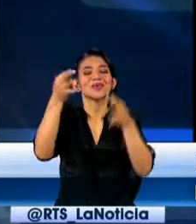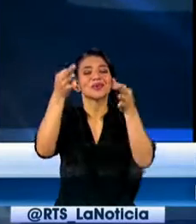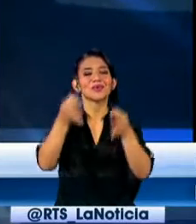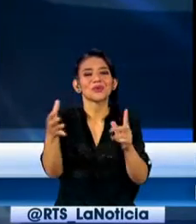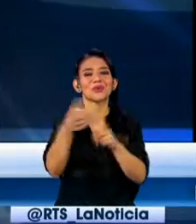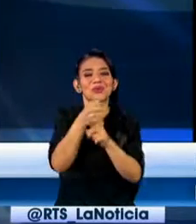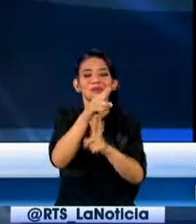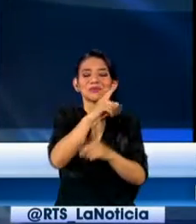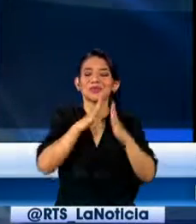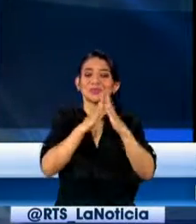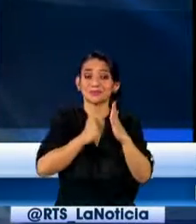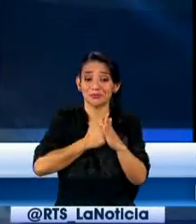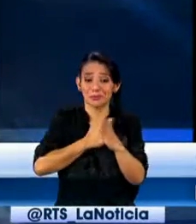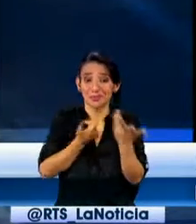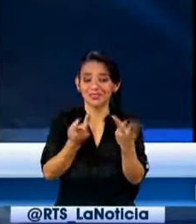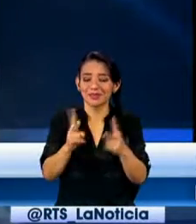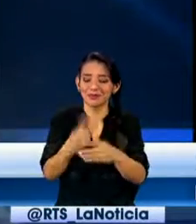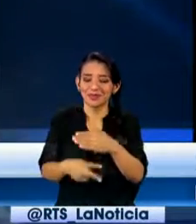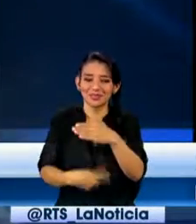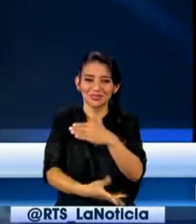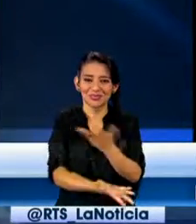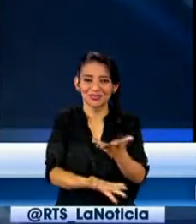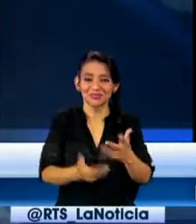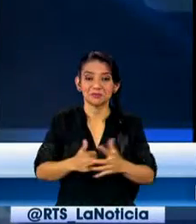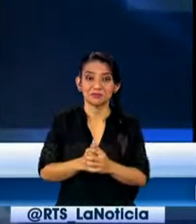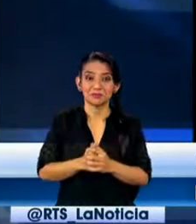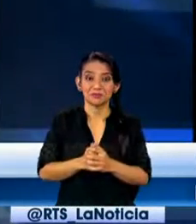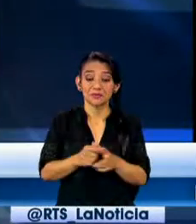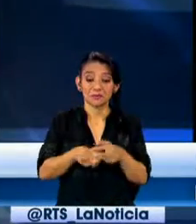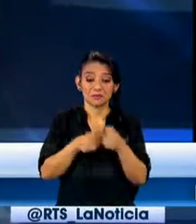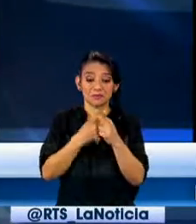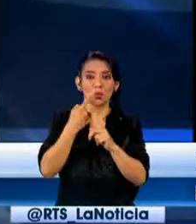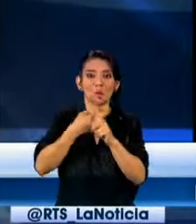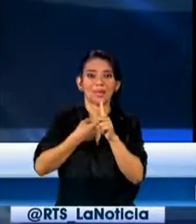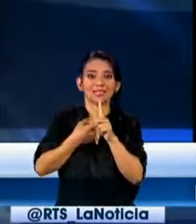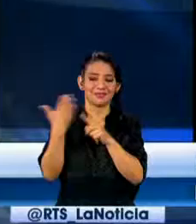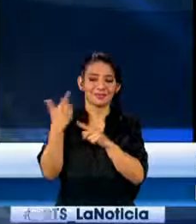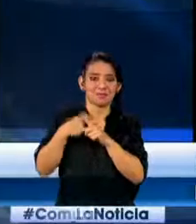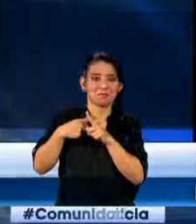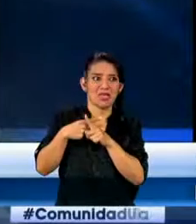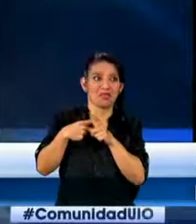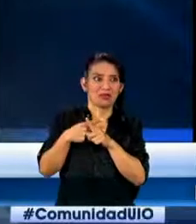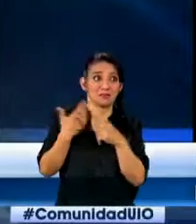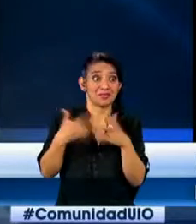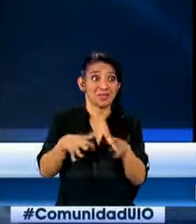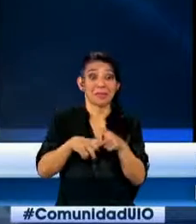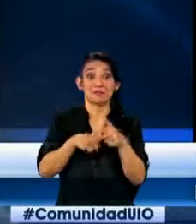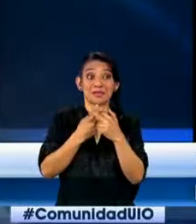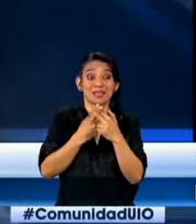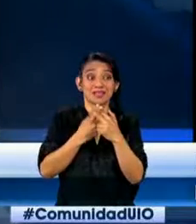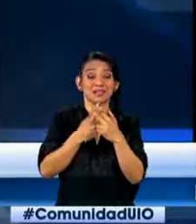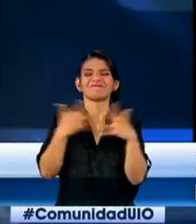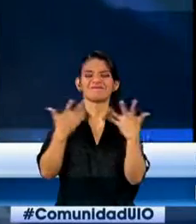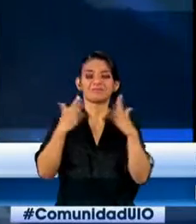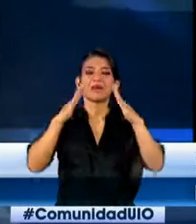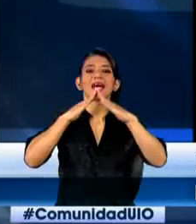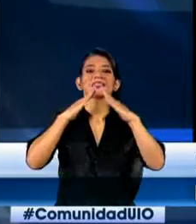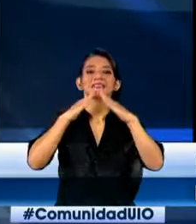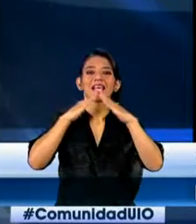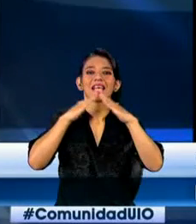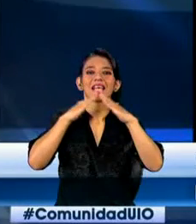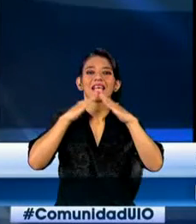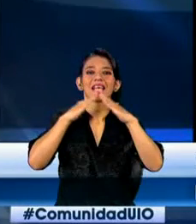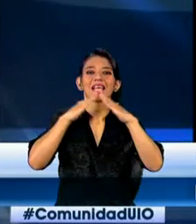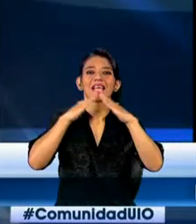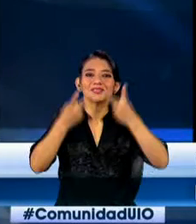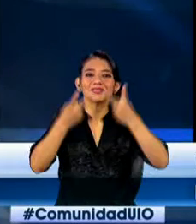de tener una casa para ella y para sus niños. El proyecto empezó hace un mes y medio con el sueño de construir una casa y